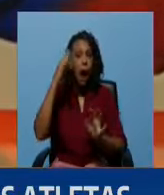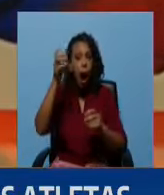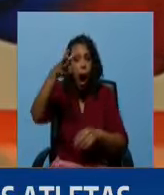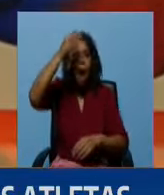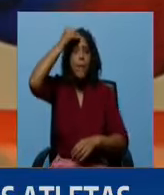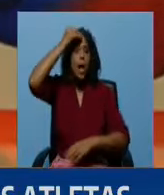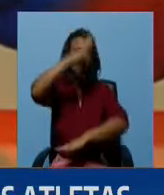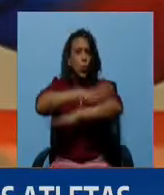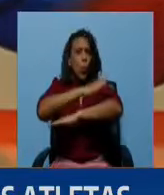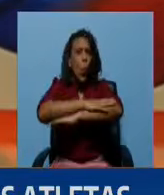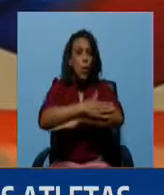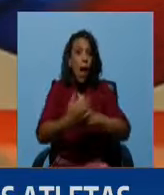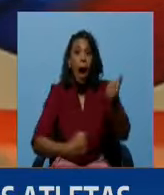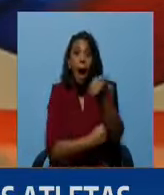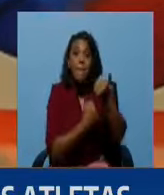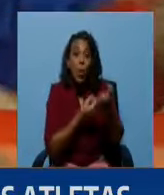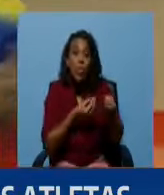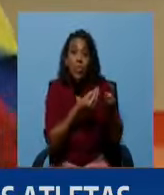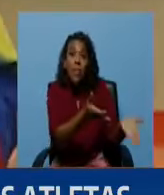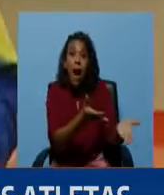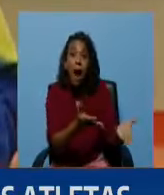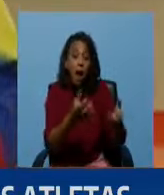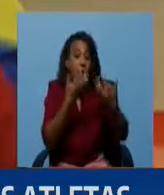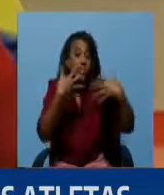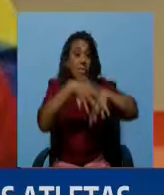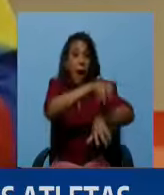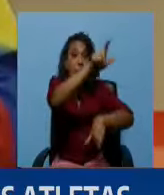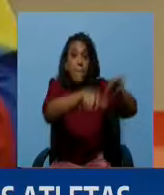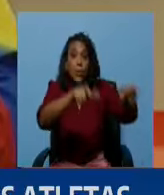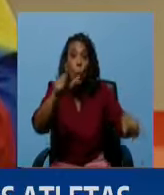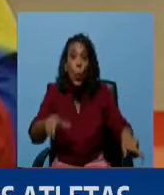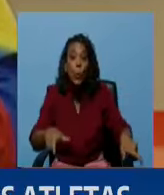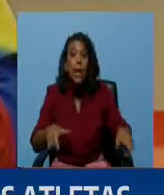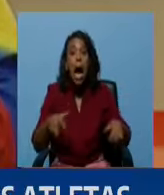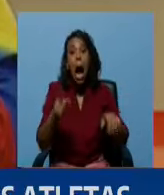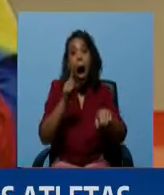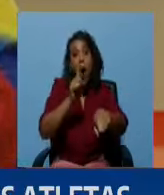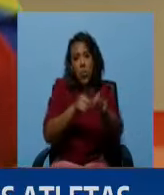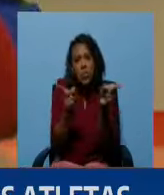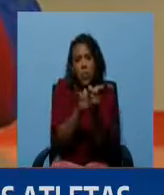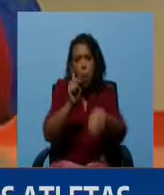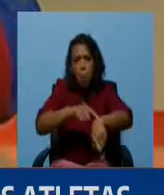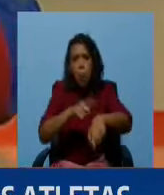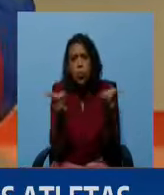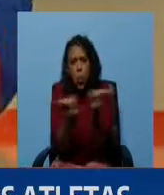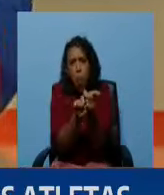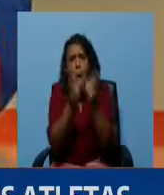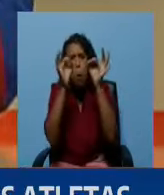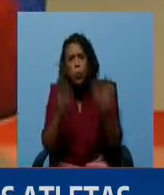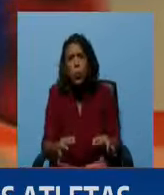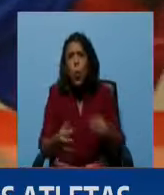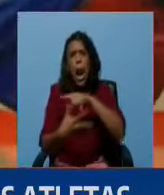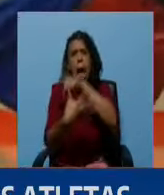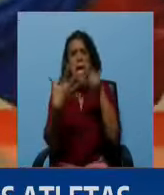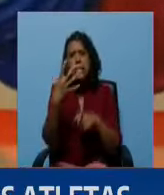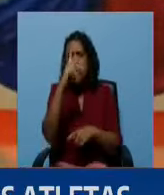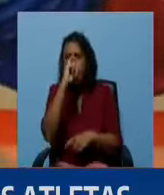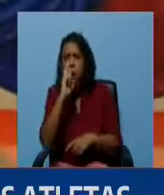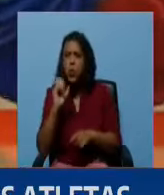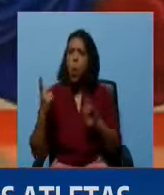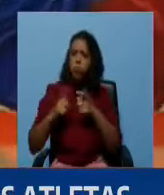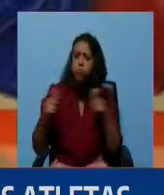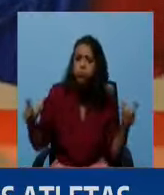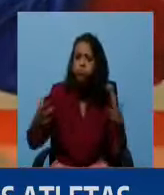en su disciplina, en el apoyo que hay que darle, integral. A mediano plazo, consolidar la masificación